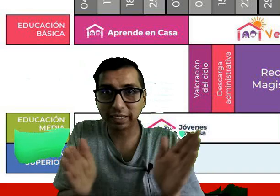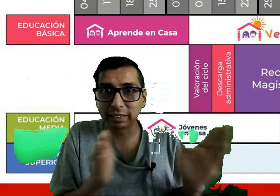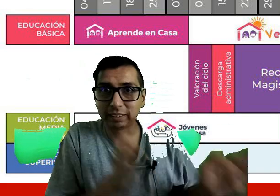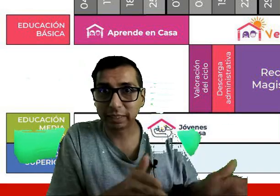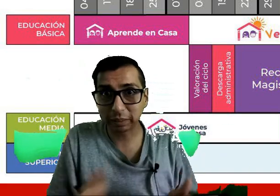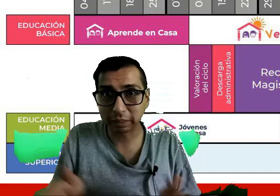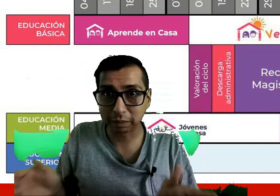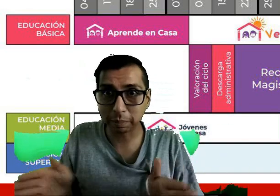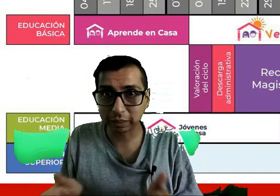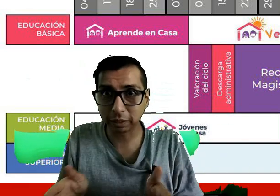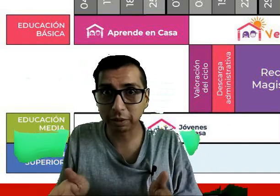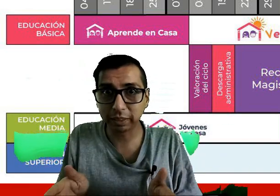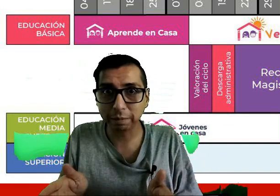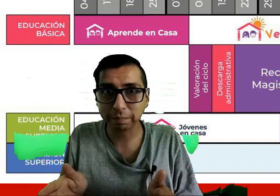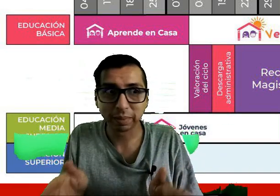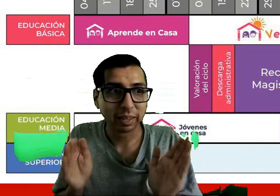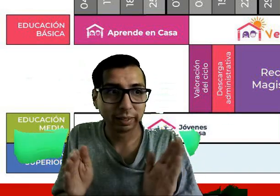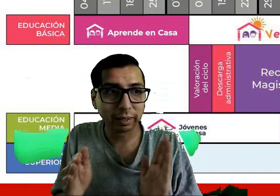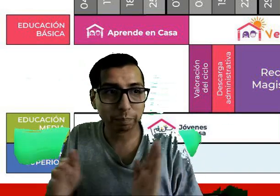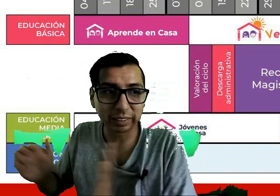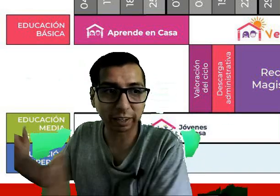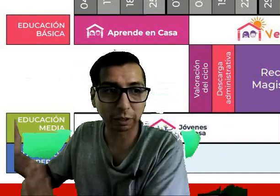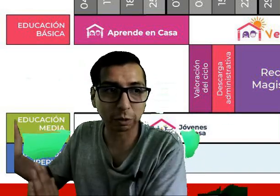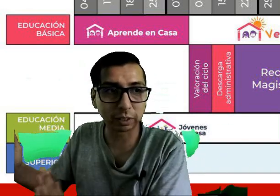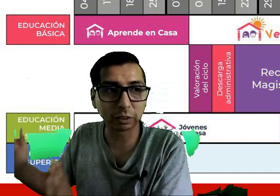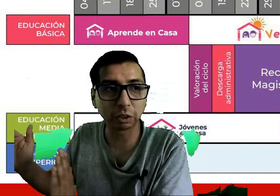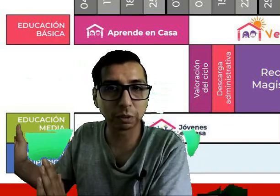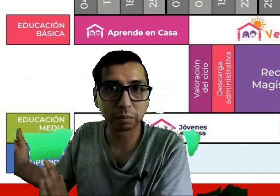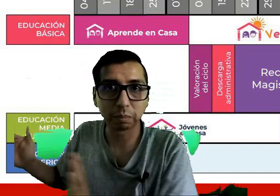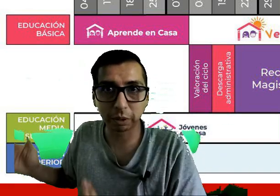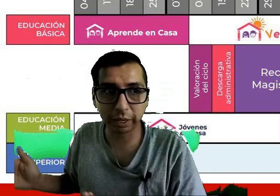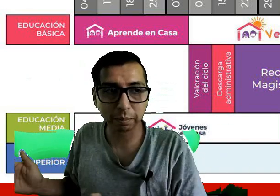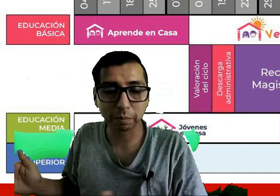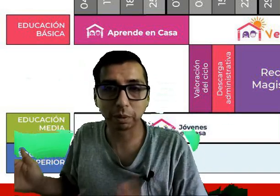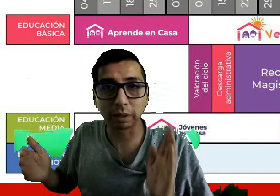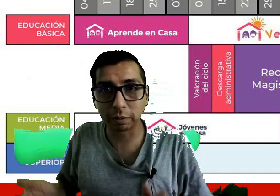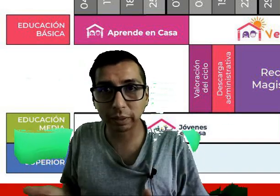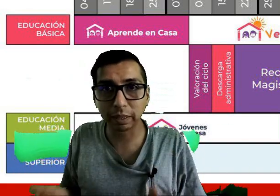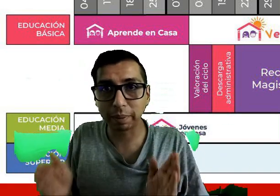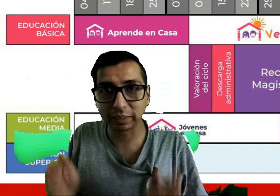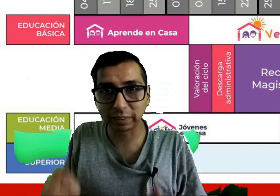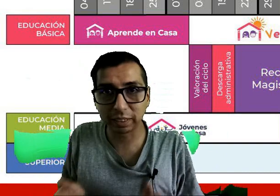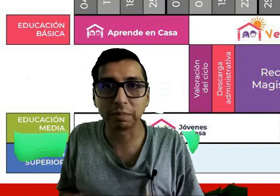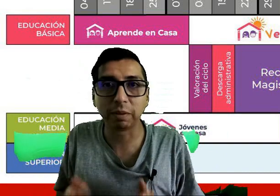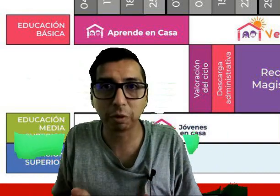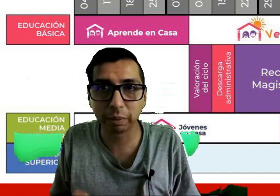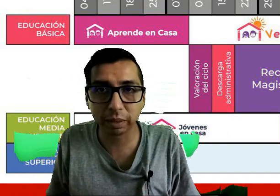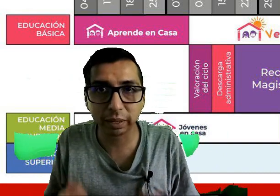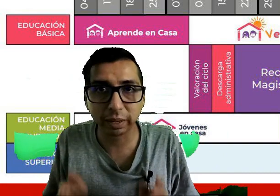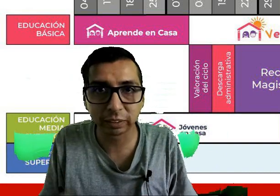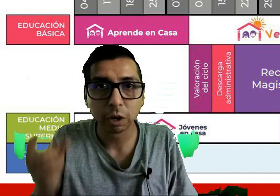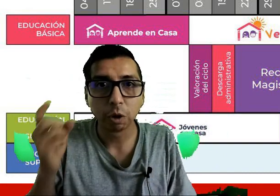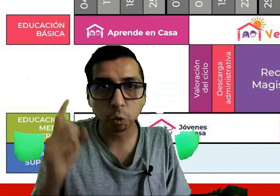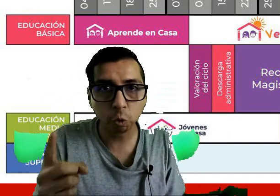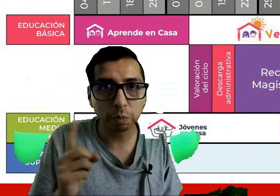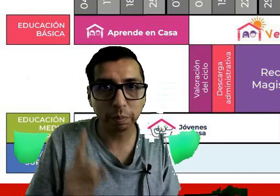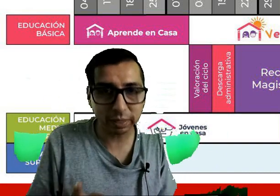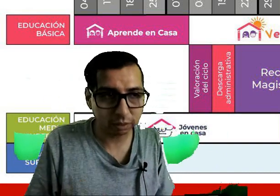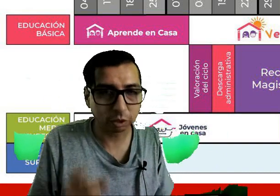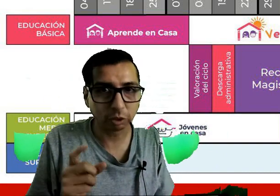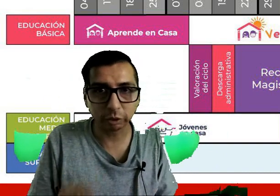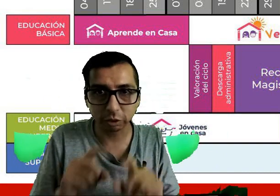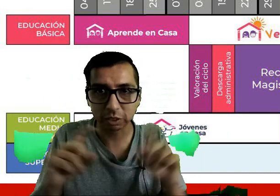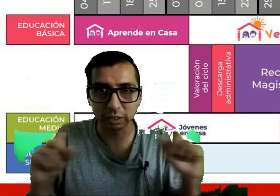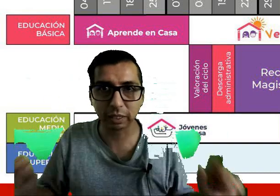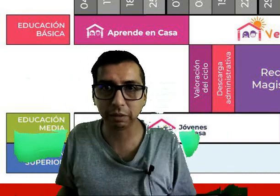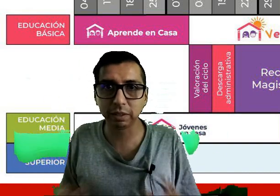estaríamos esta semana que va a pasar ahorita, ya empieza a recorrer todo. ¿Por qué? Porque recuerden que para estar en semáforo verde es